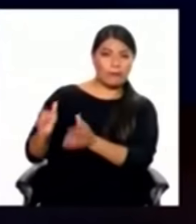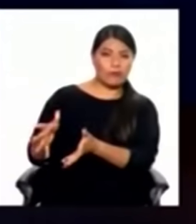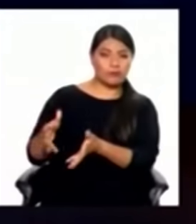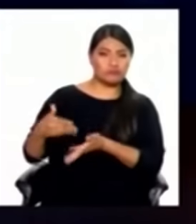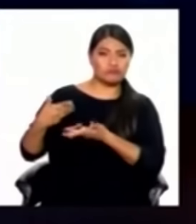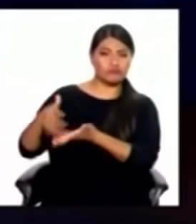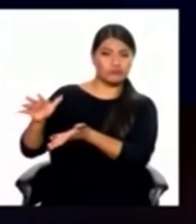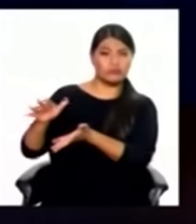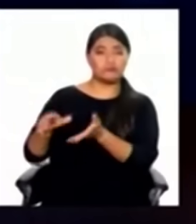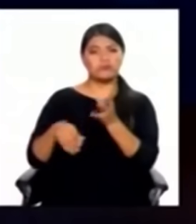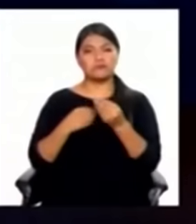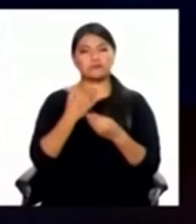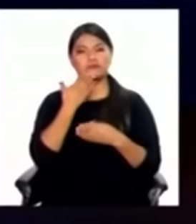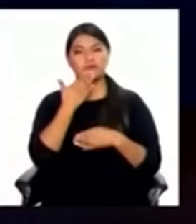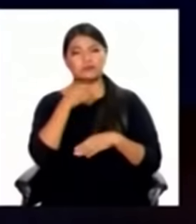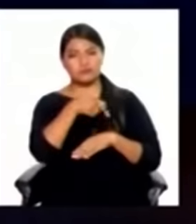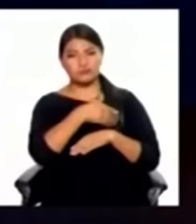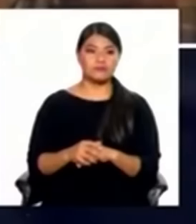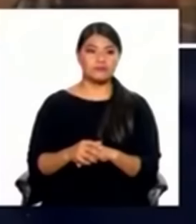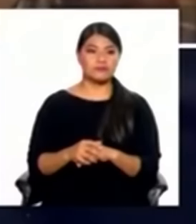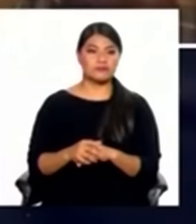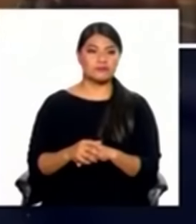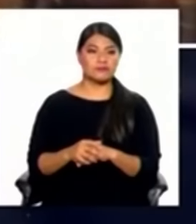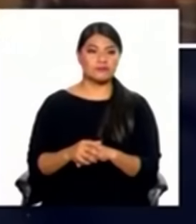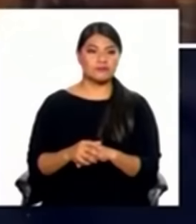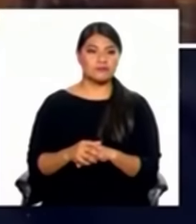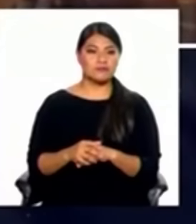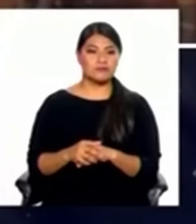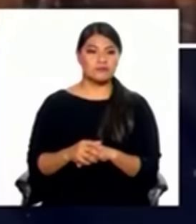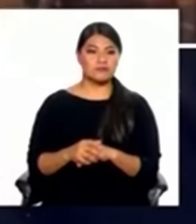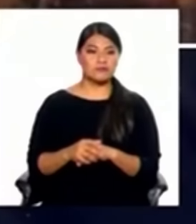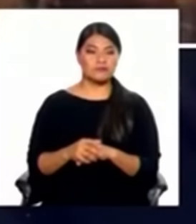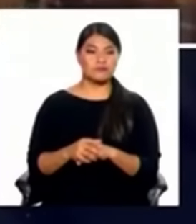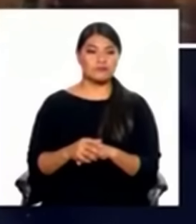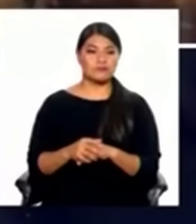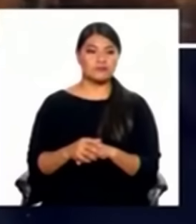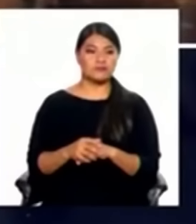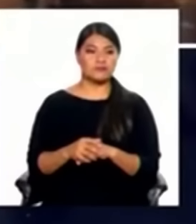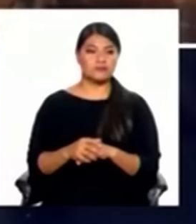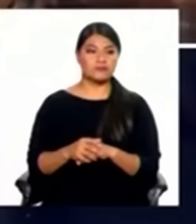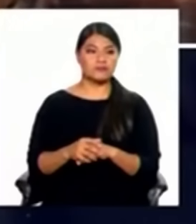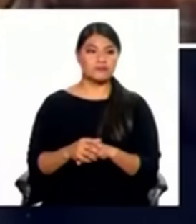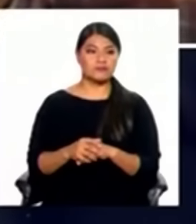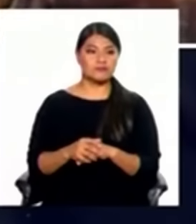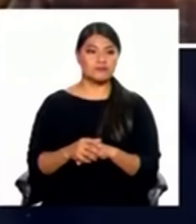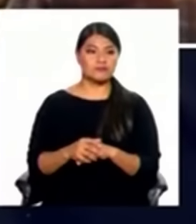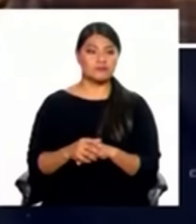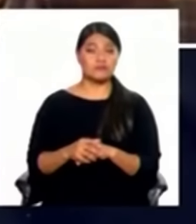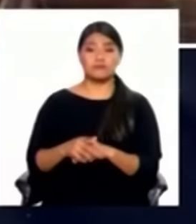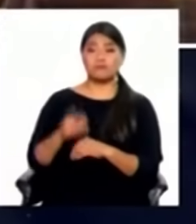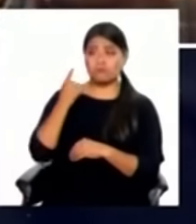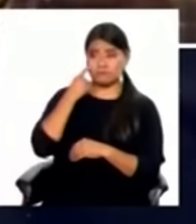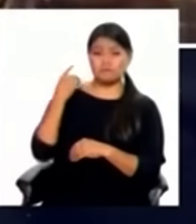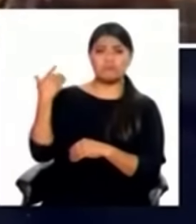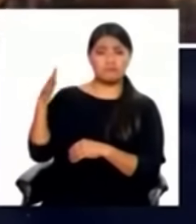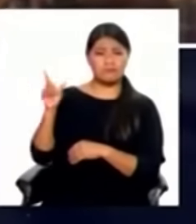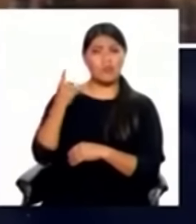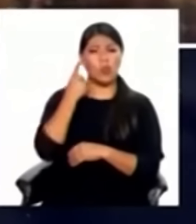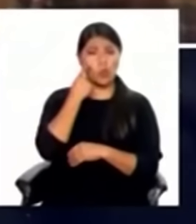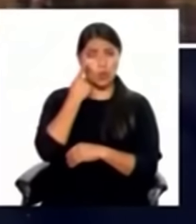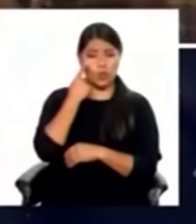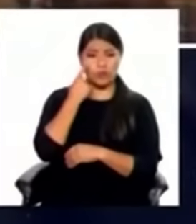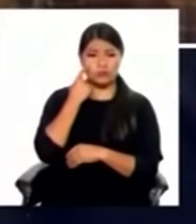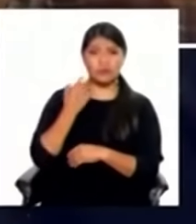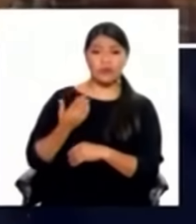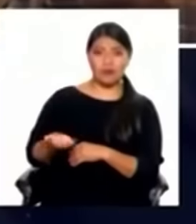hecho. Buenas noches. La identidad de los jóvenes está conocida. De apenas lo intervinieron